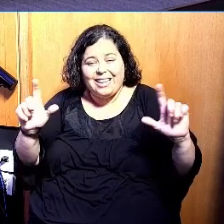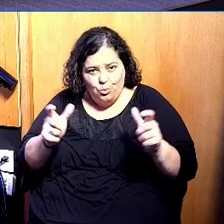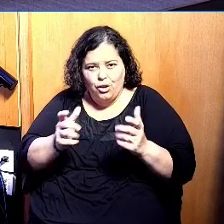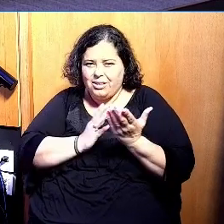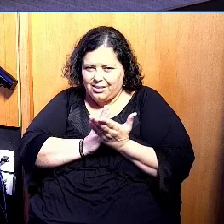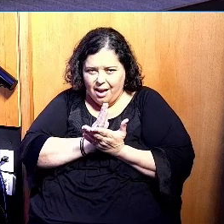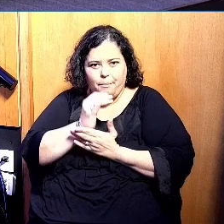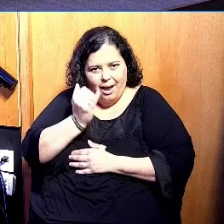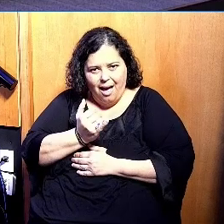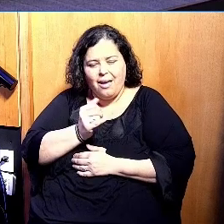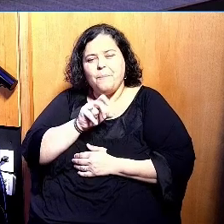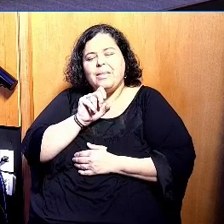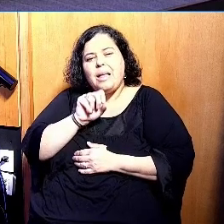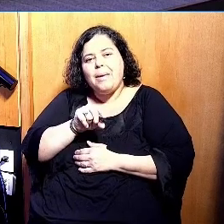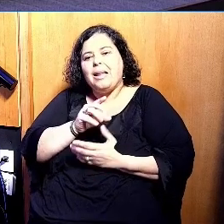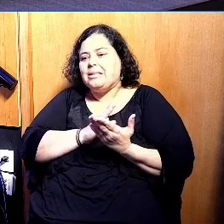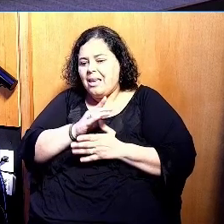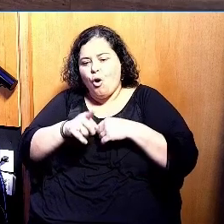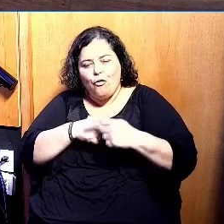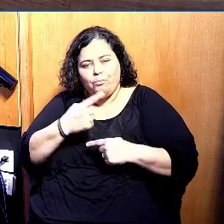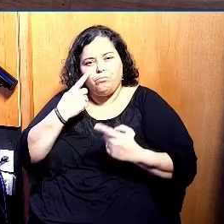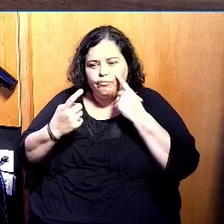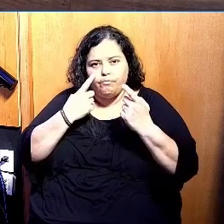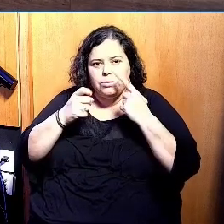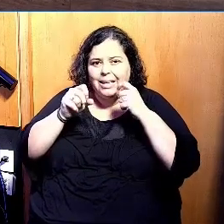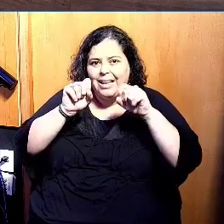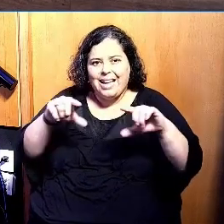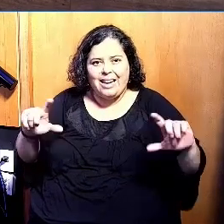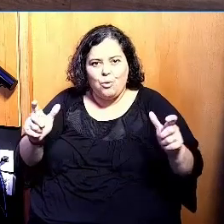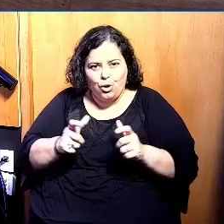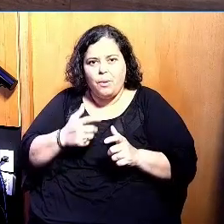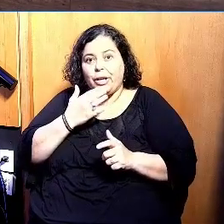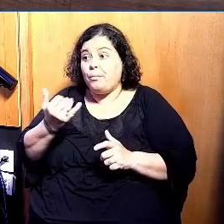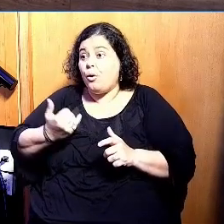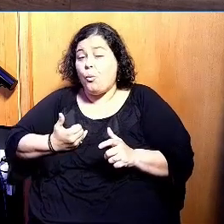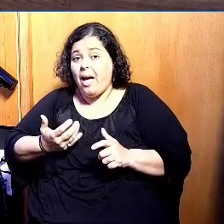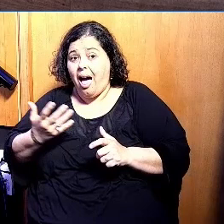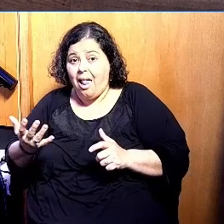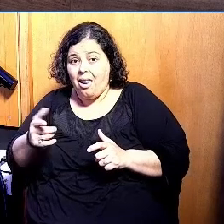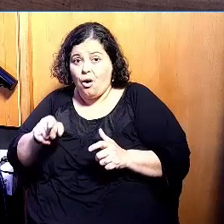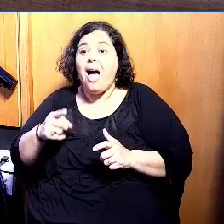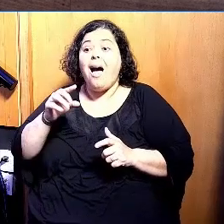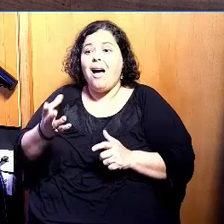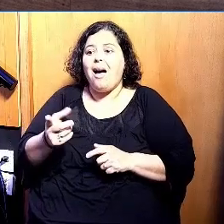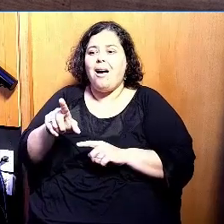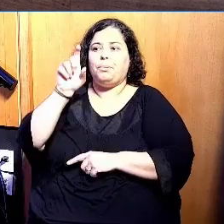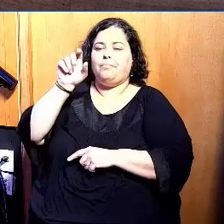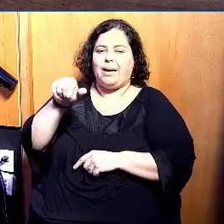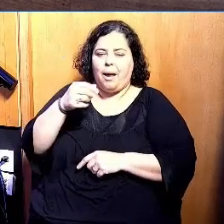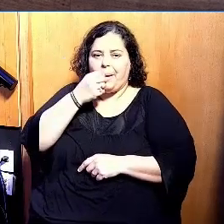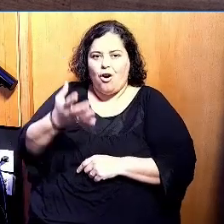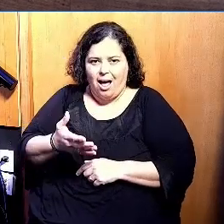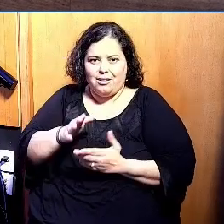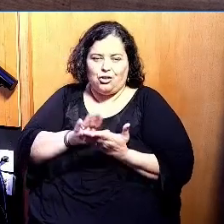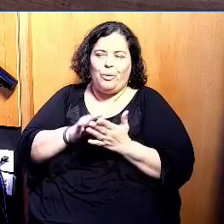que tenemos y que seguimos identificando en cada una de esas reuniones cuando uno nos cuenta algo para mejorar en lo que tiene que ver con calidad